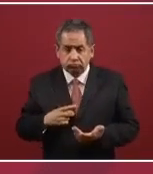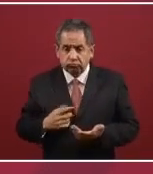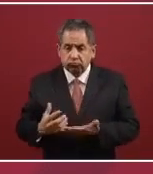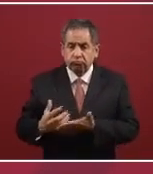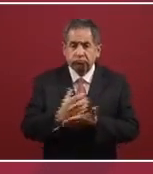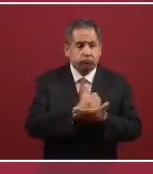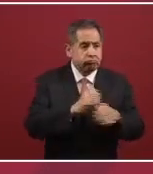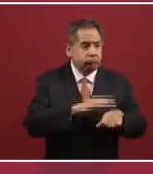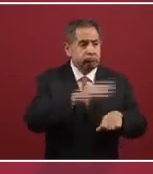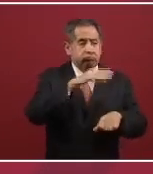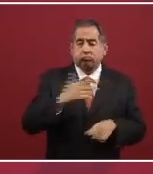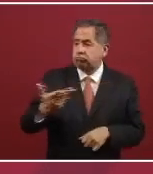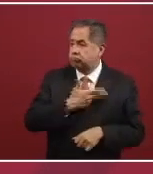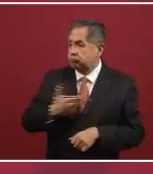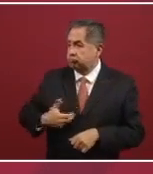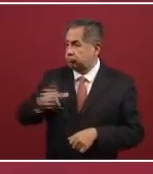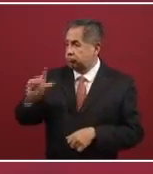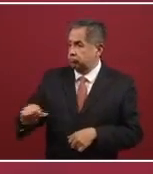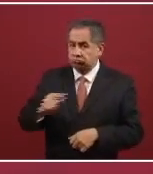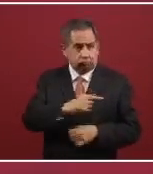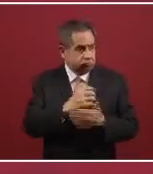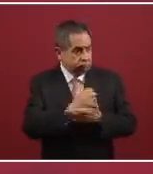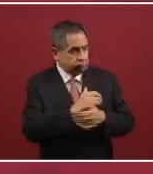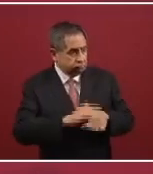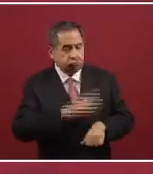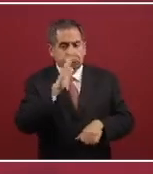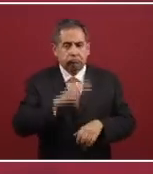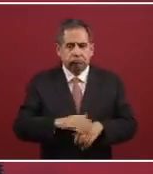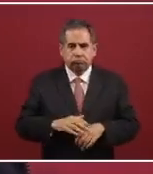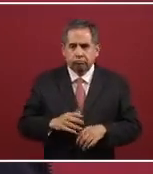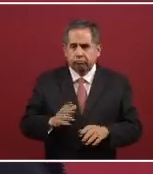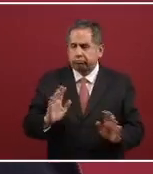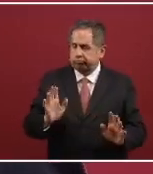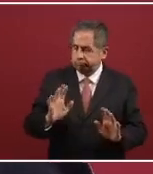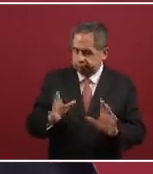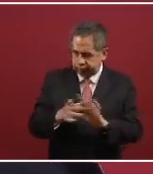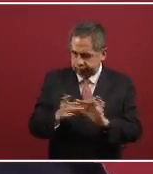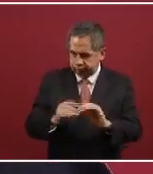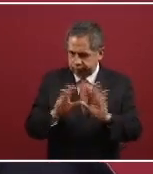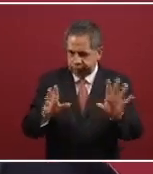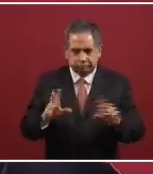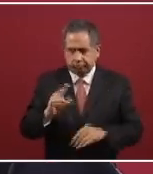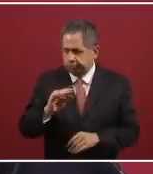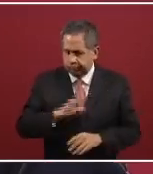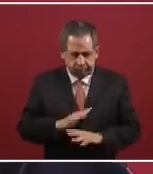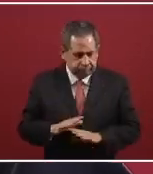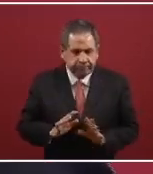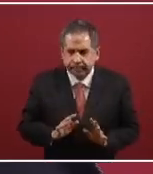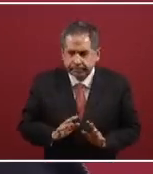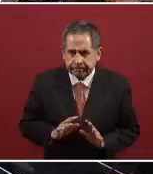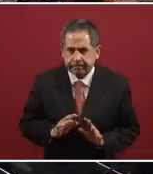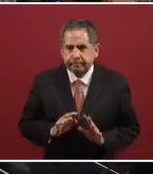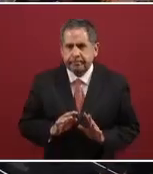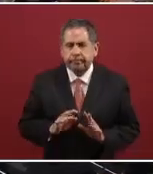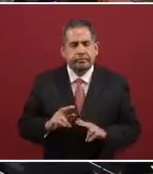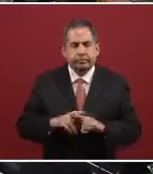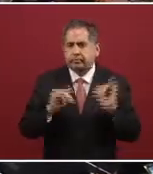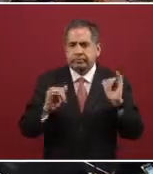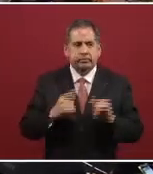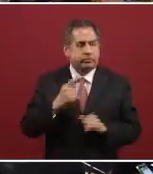gana el presidente, y ya se aclaró de que no hay